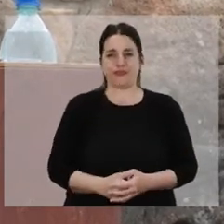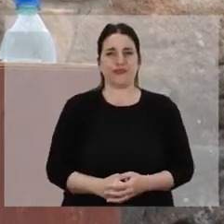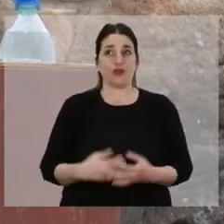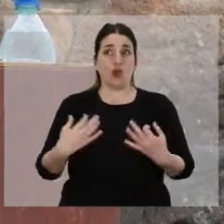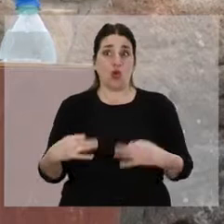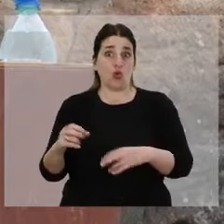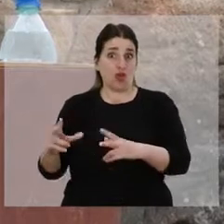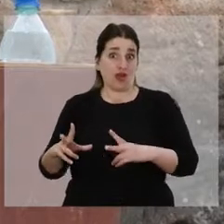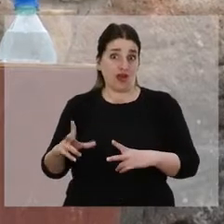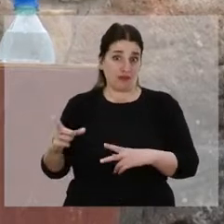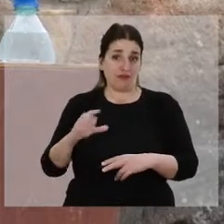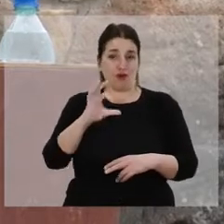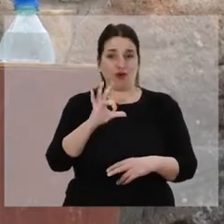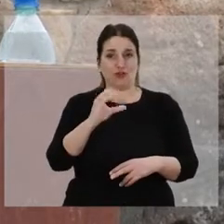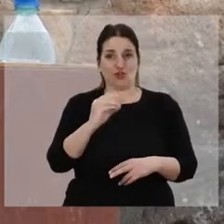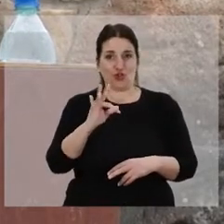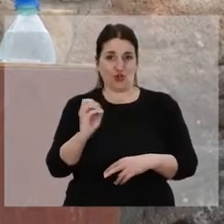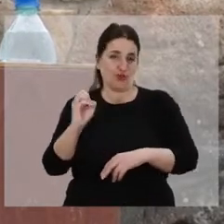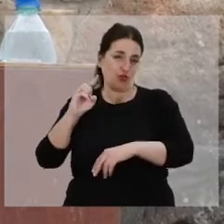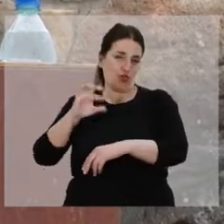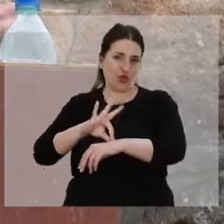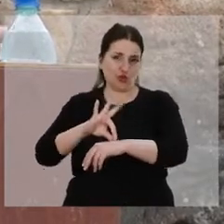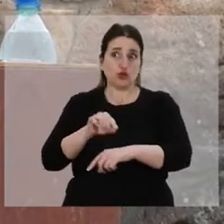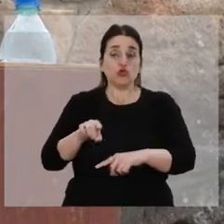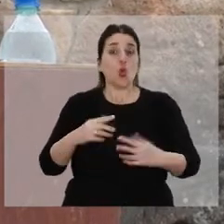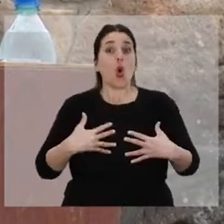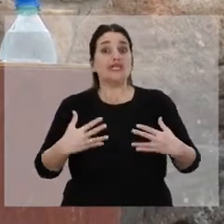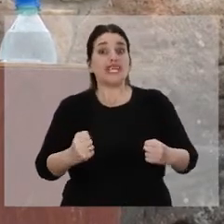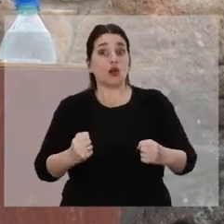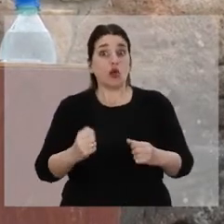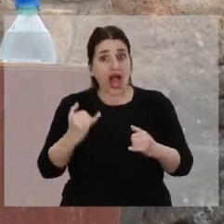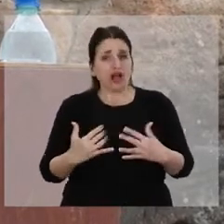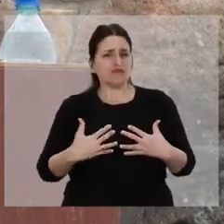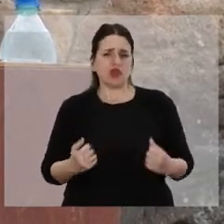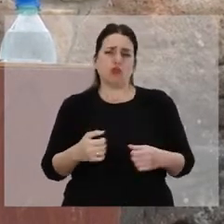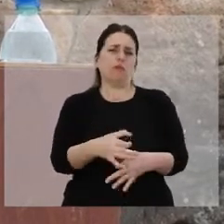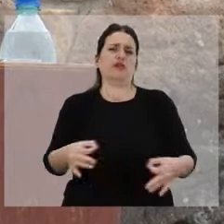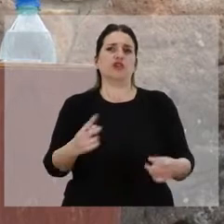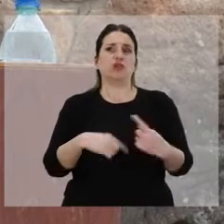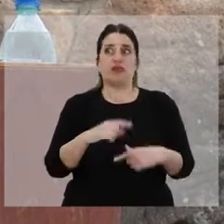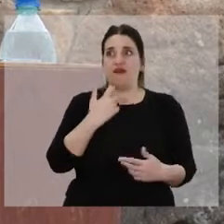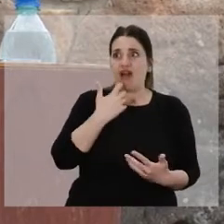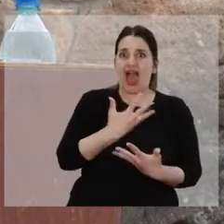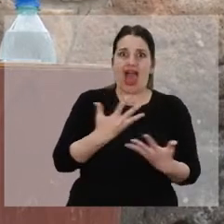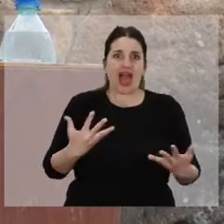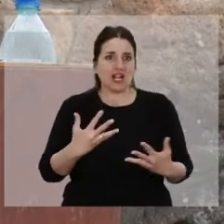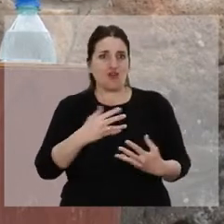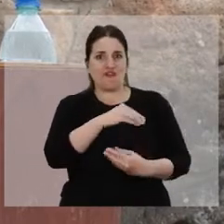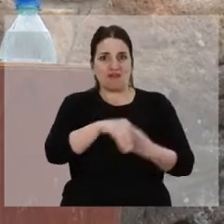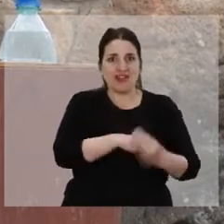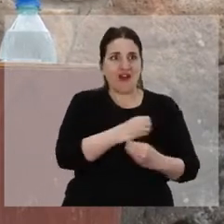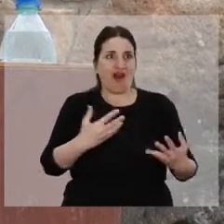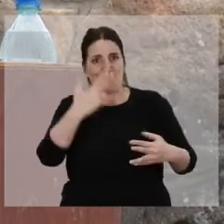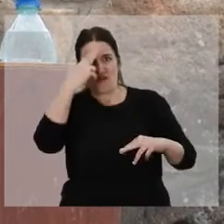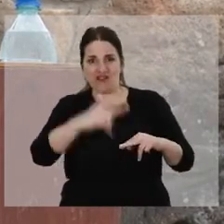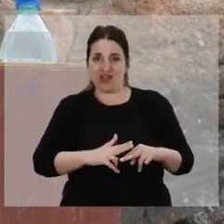Estaba recién acá el doctor Soto. La salud, que cuando la tenemos, pero cuando nos falta